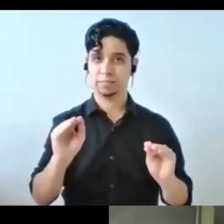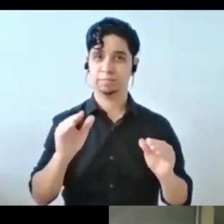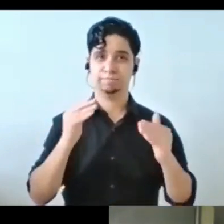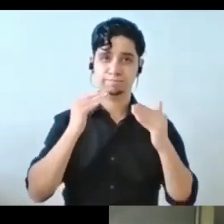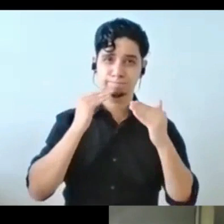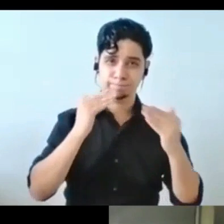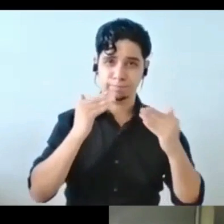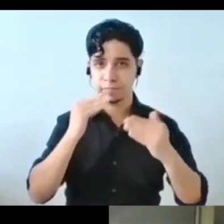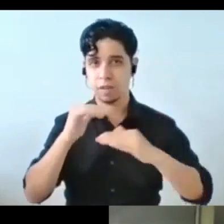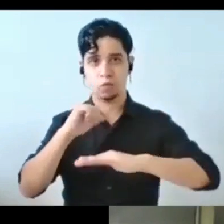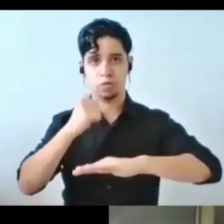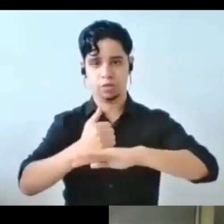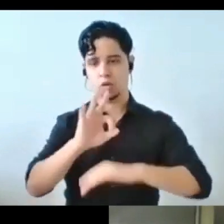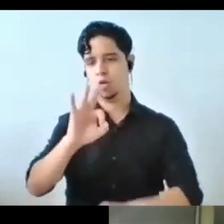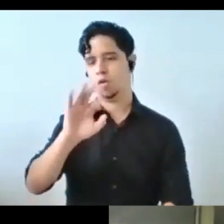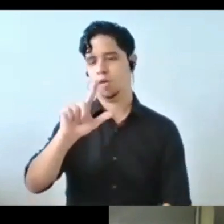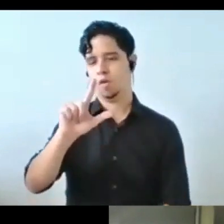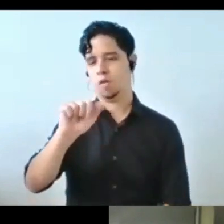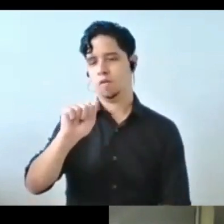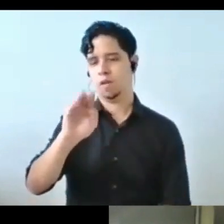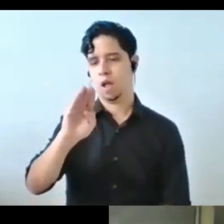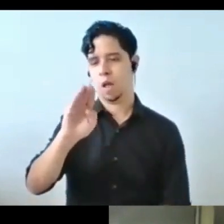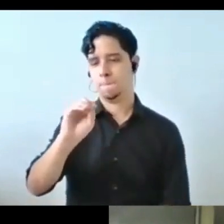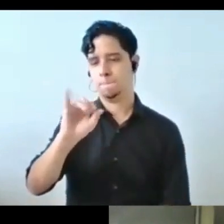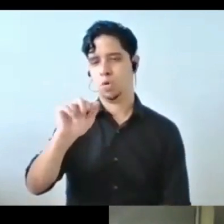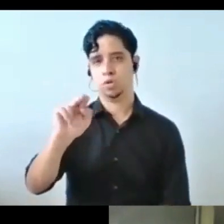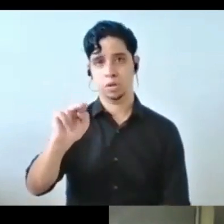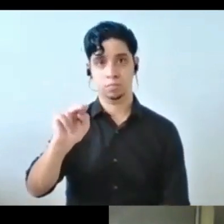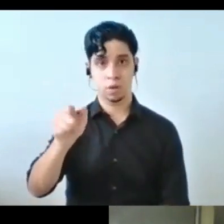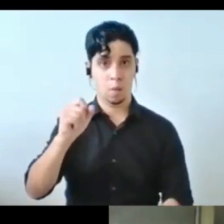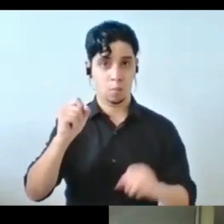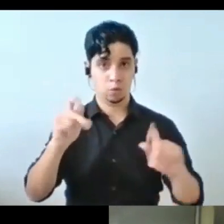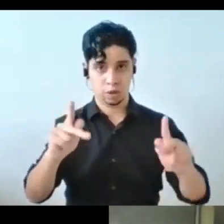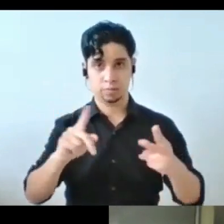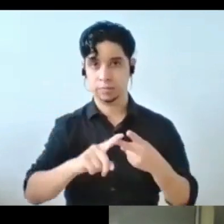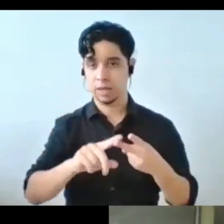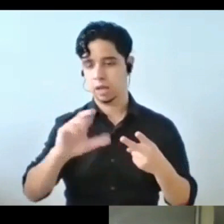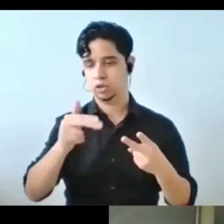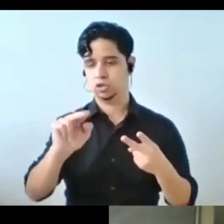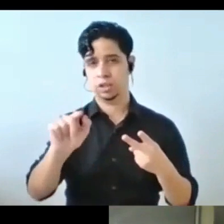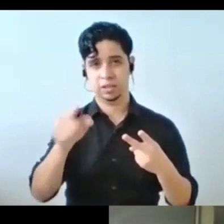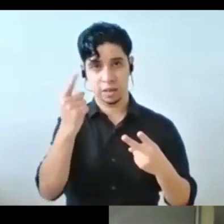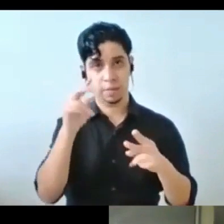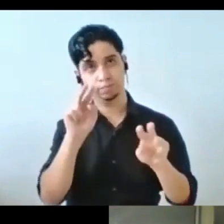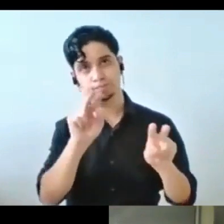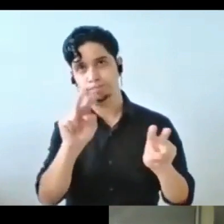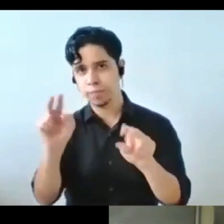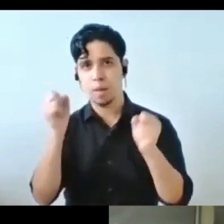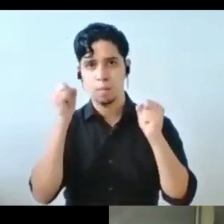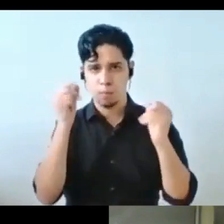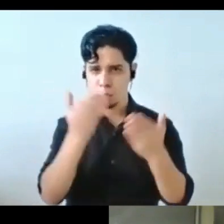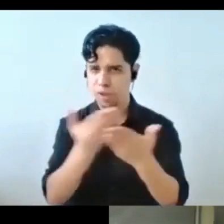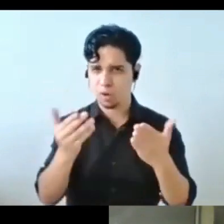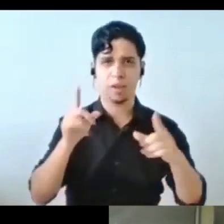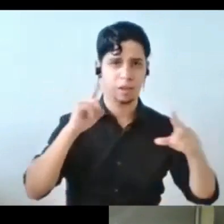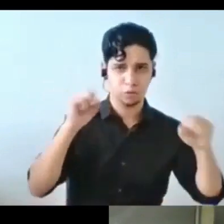a Fundación Flamboyant por esta oportunidad. Agradecemos también a Sheila, que nos está ahí pendiente a muchas cosas, no solamente